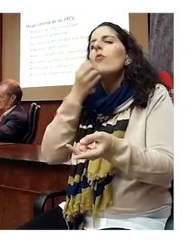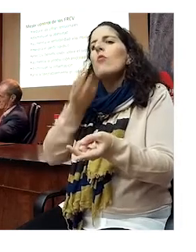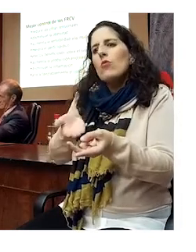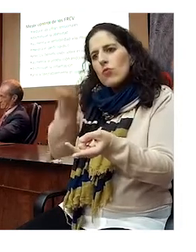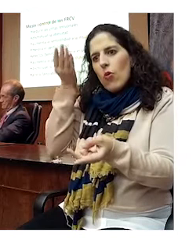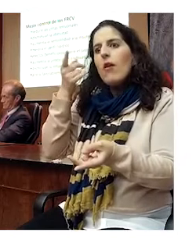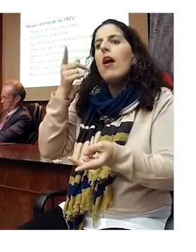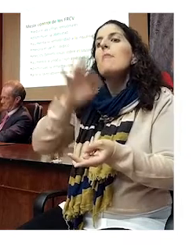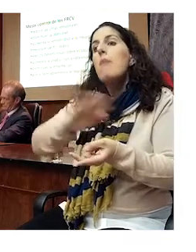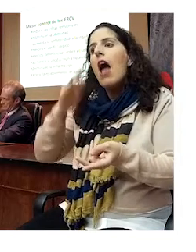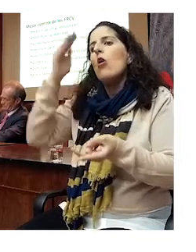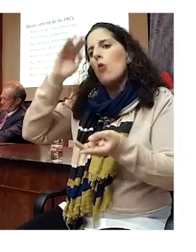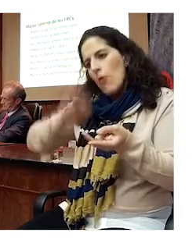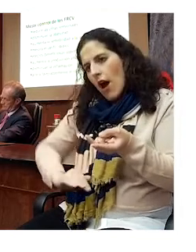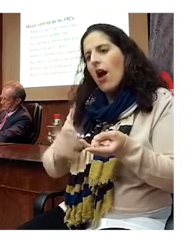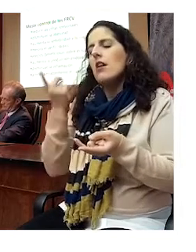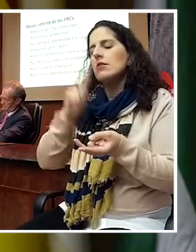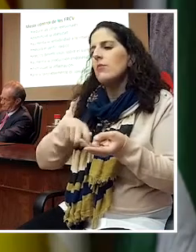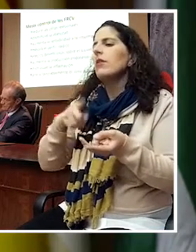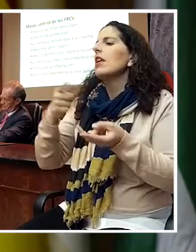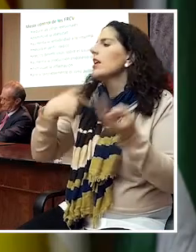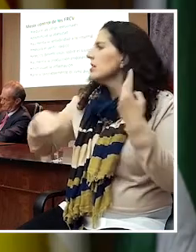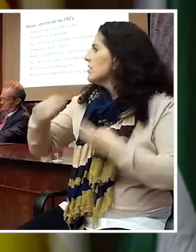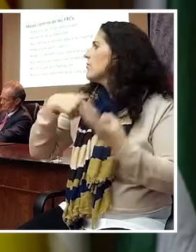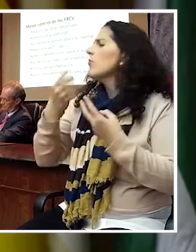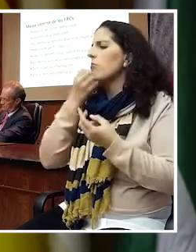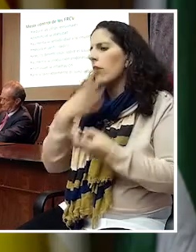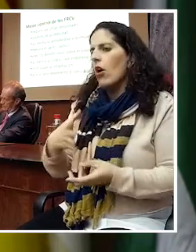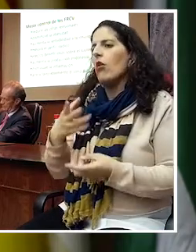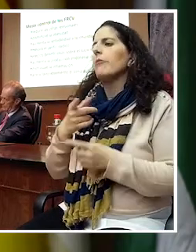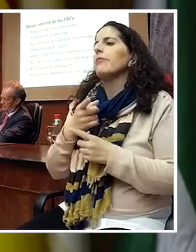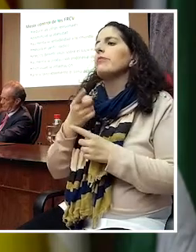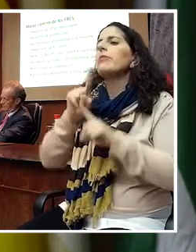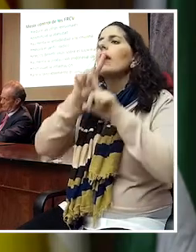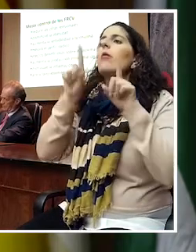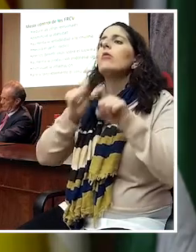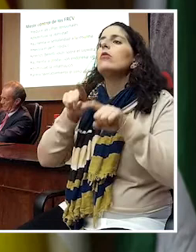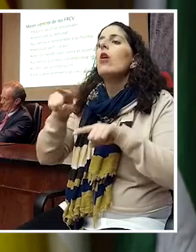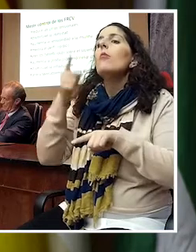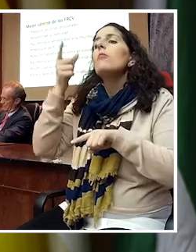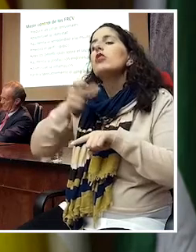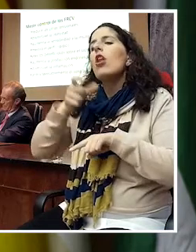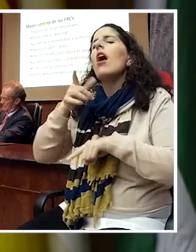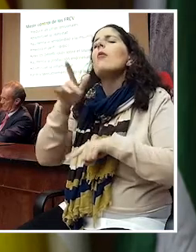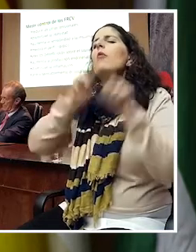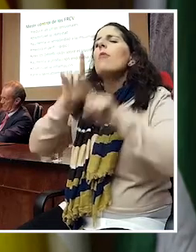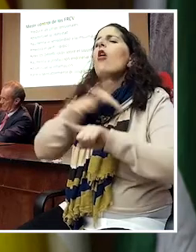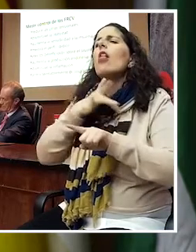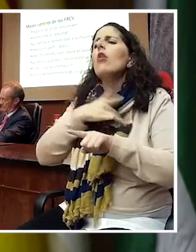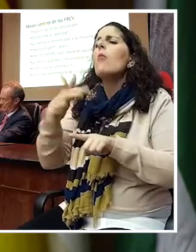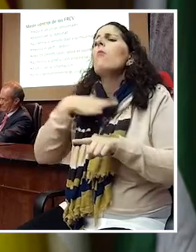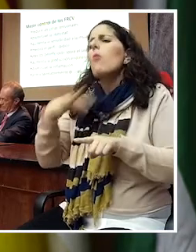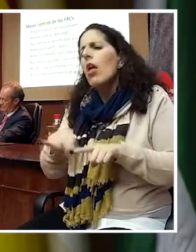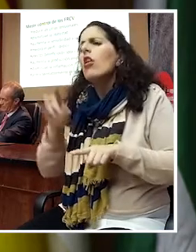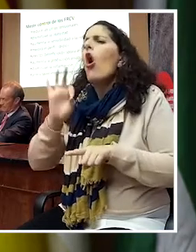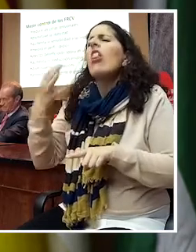malo, tiene efectos beneficiosos sobre el sistema fluidenolítico, en fin. La pregunta, ¿un paciente con cardiopatía puede o